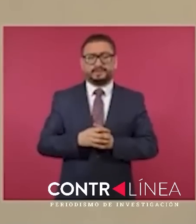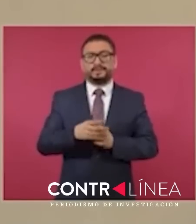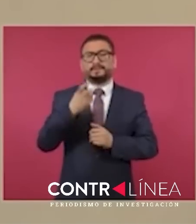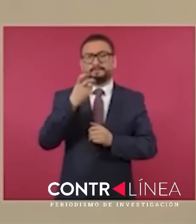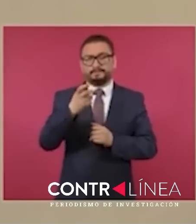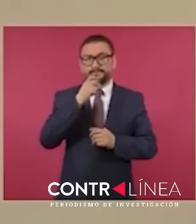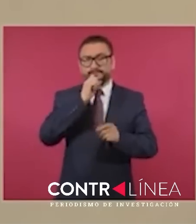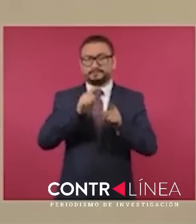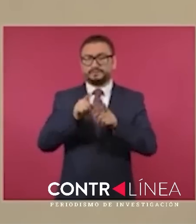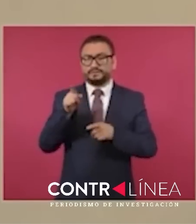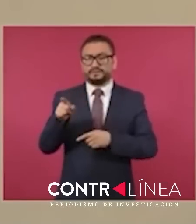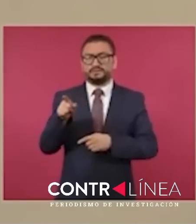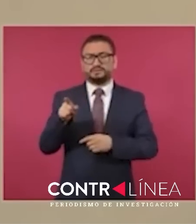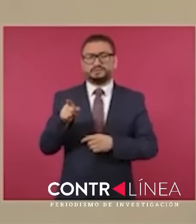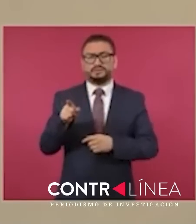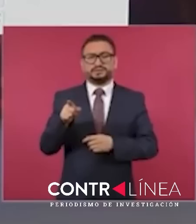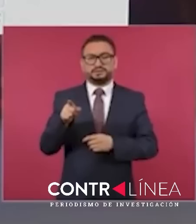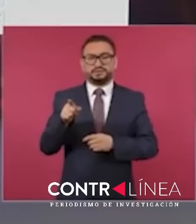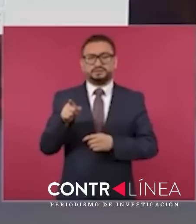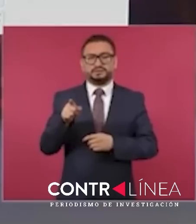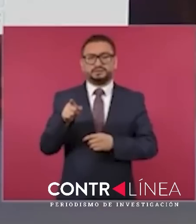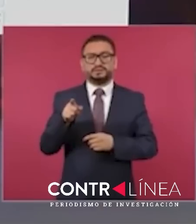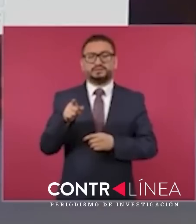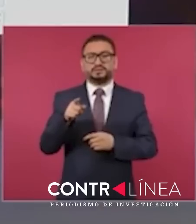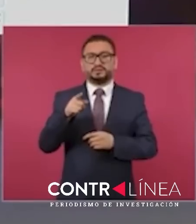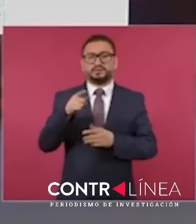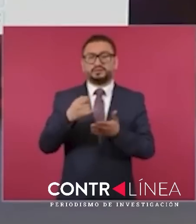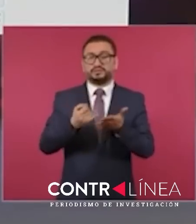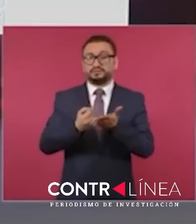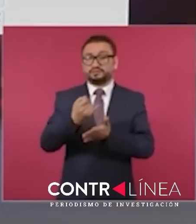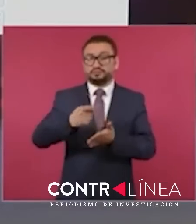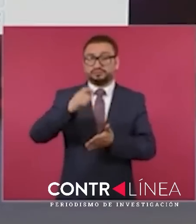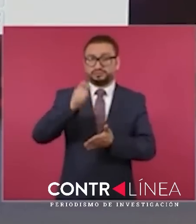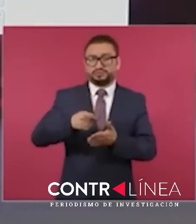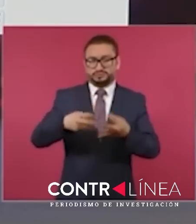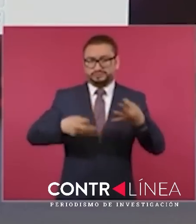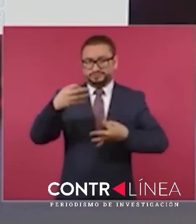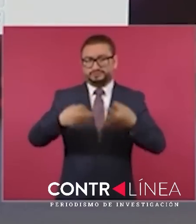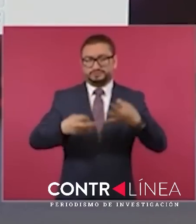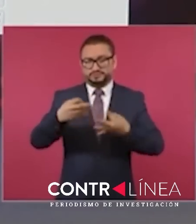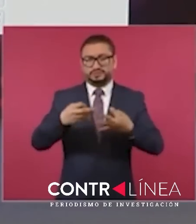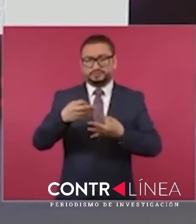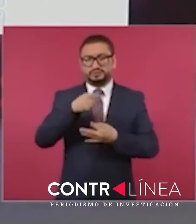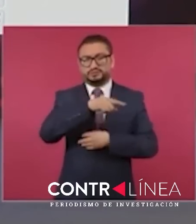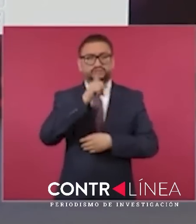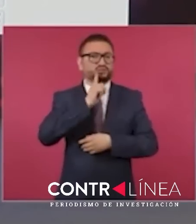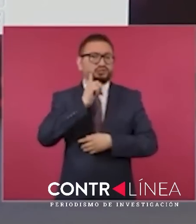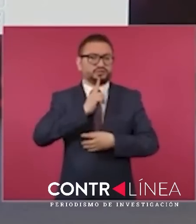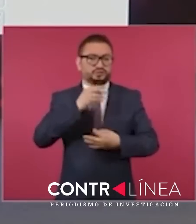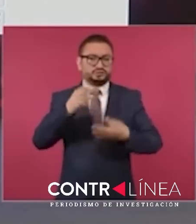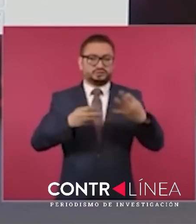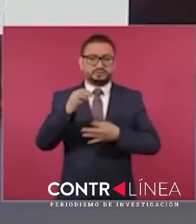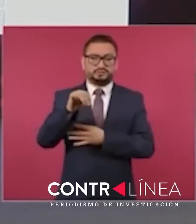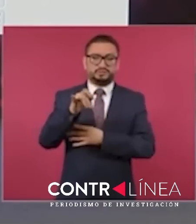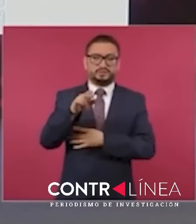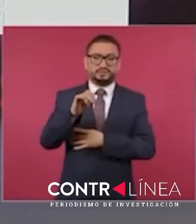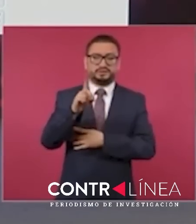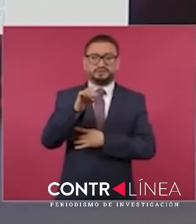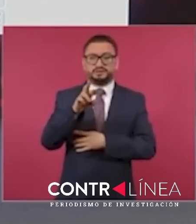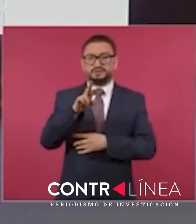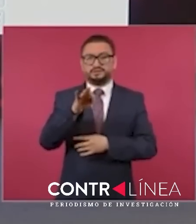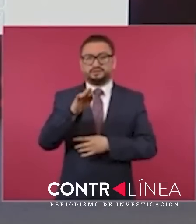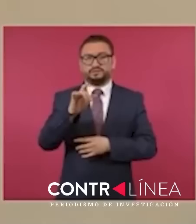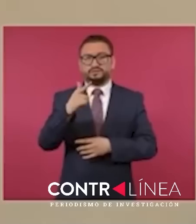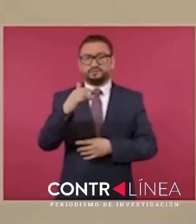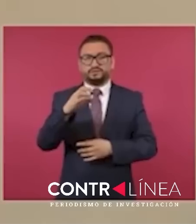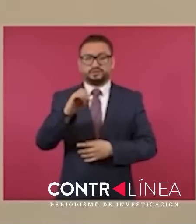caso, en cumplimiento a la resolución del tribunal, la jueza María del Refugio